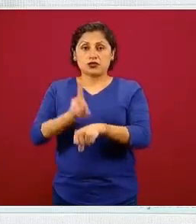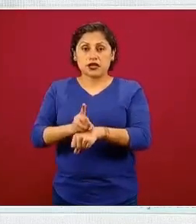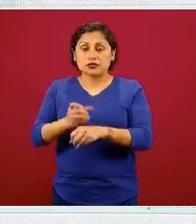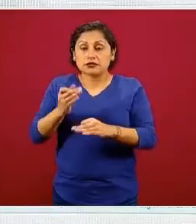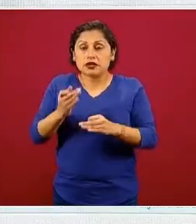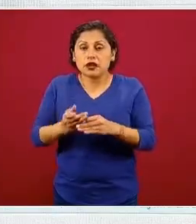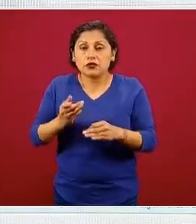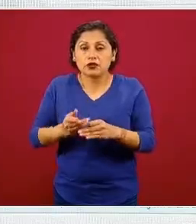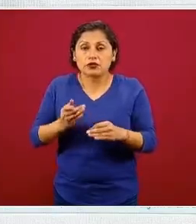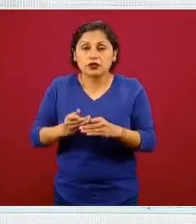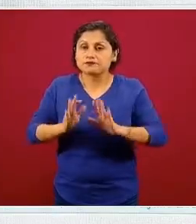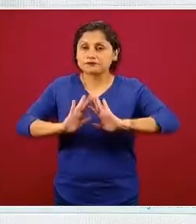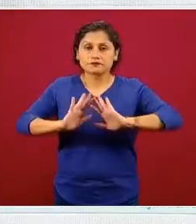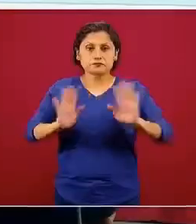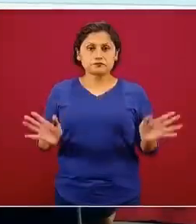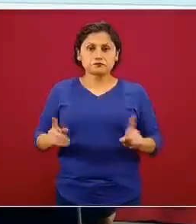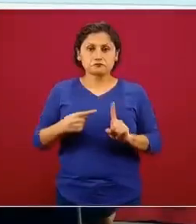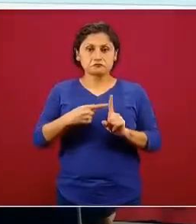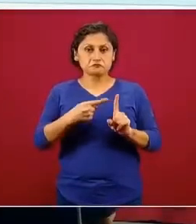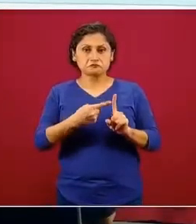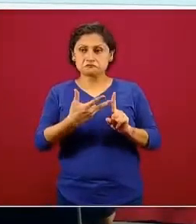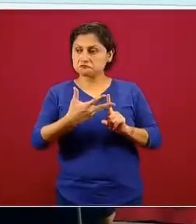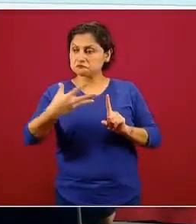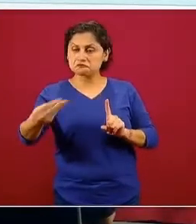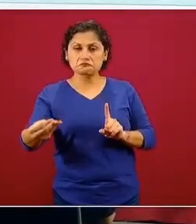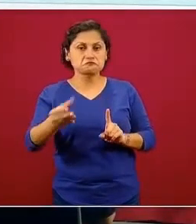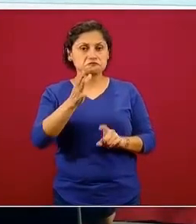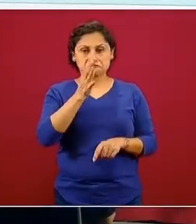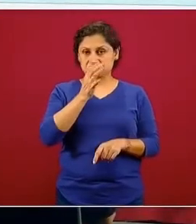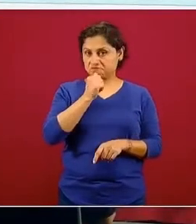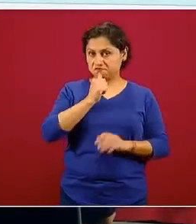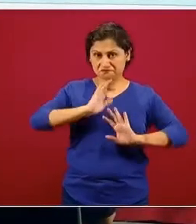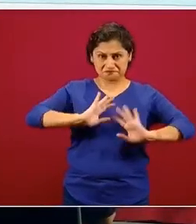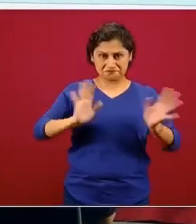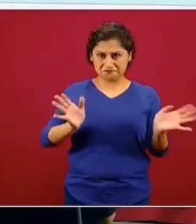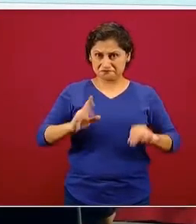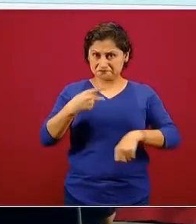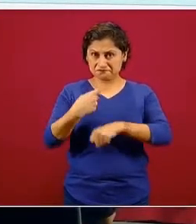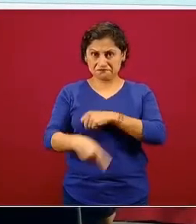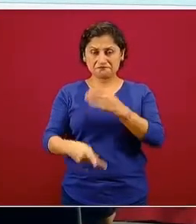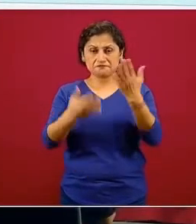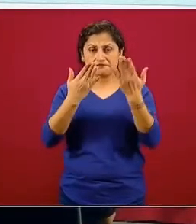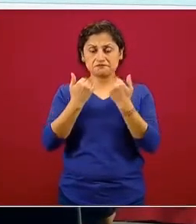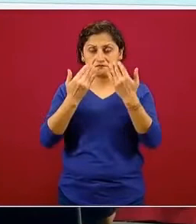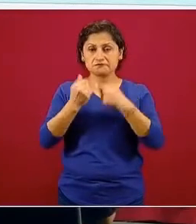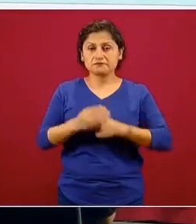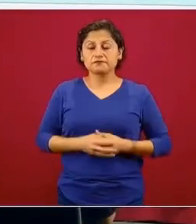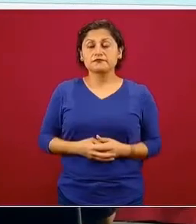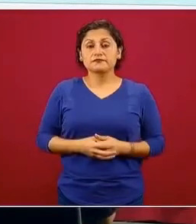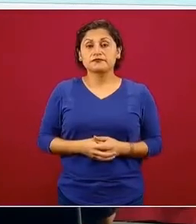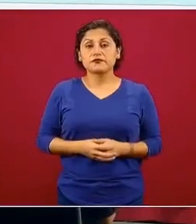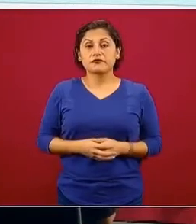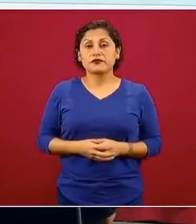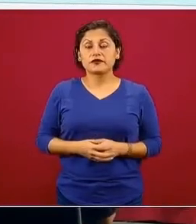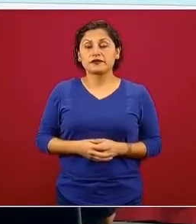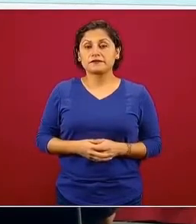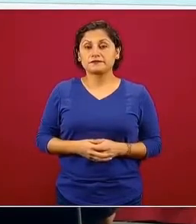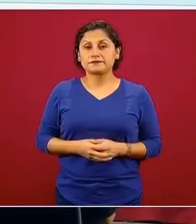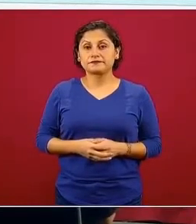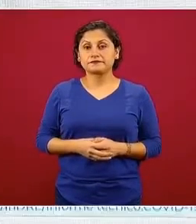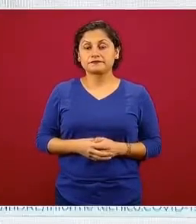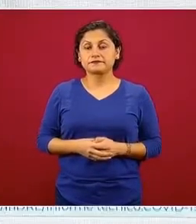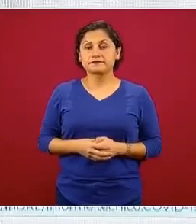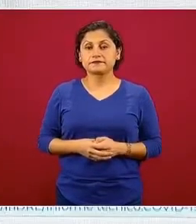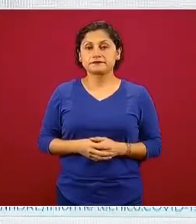es una persona que esté en un riesgo particular en sí misma, ni que contribuya a los